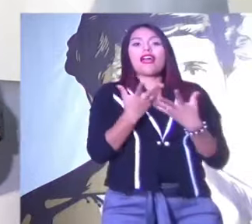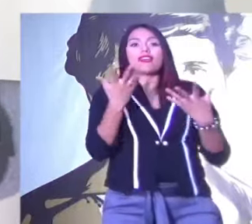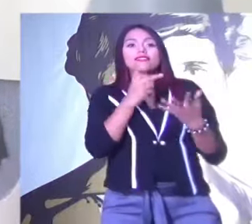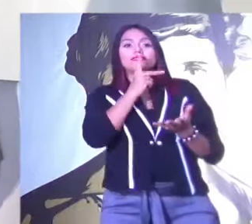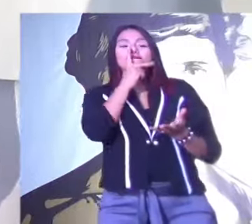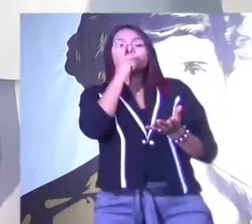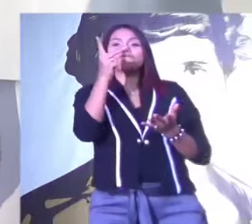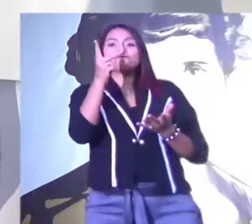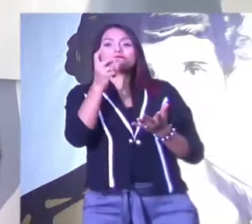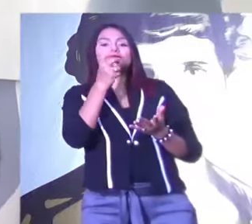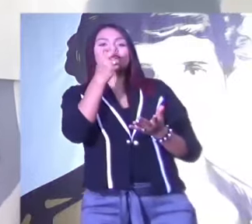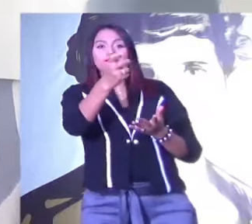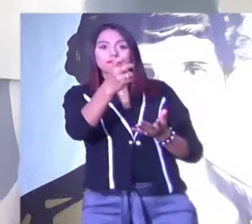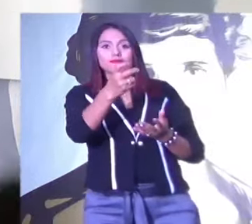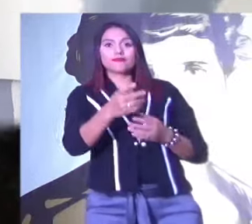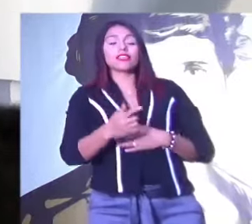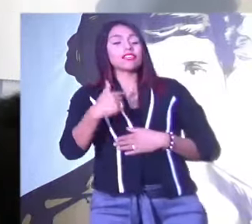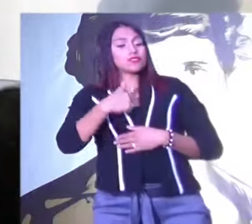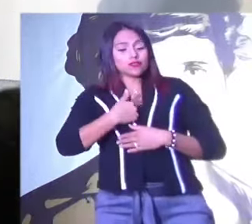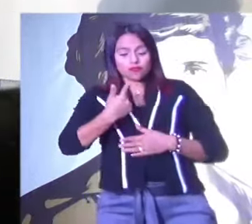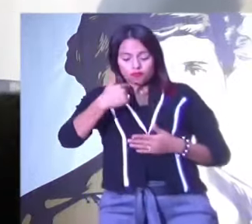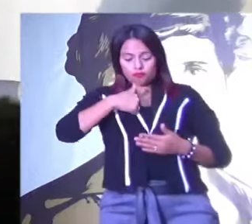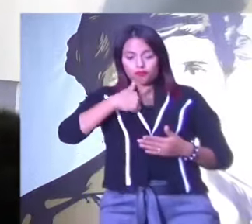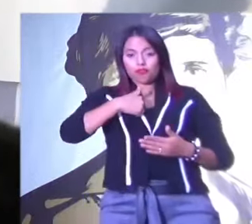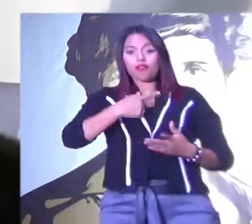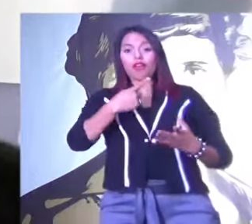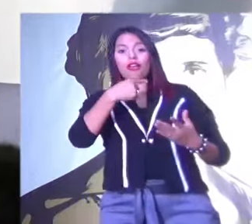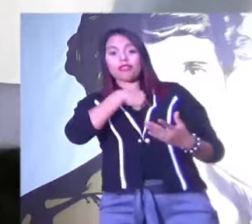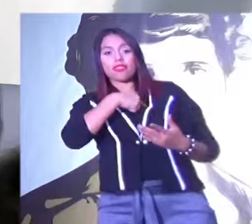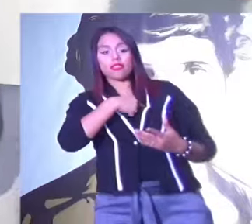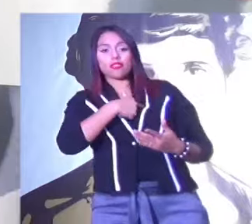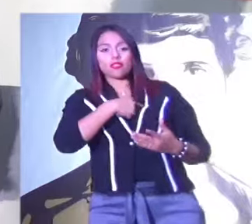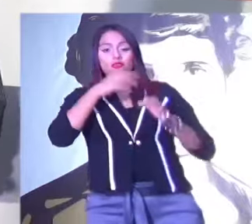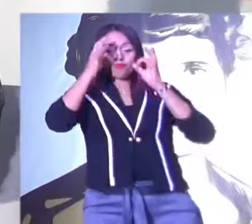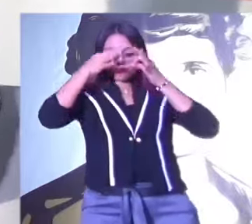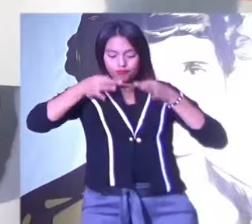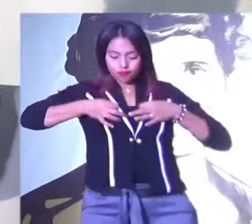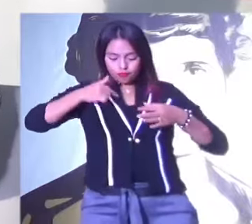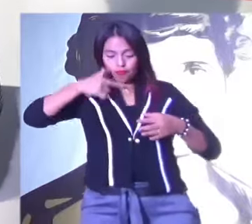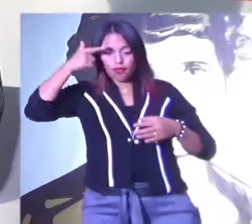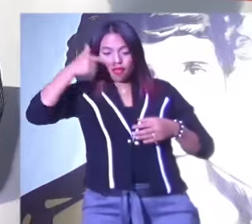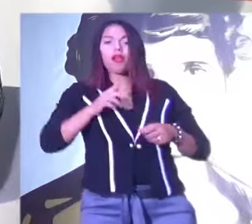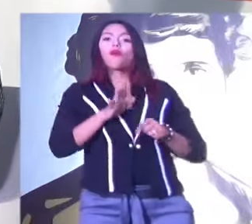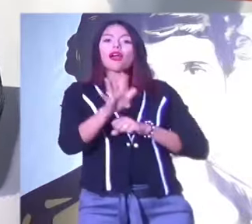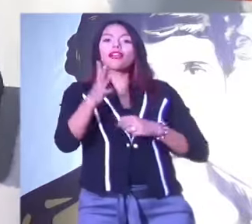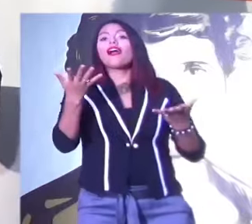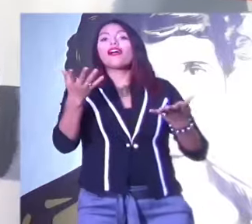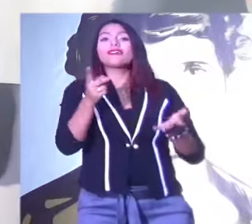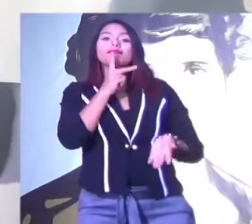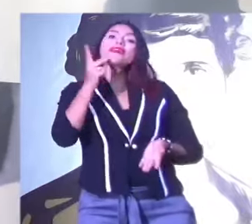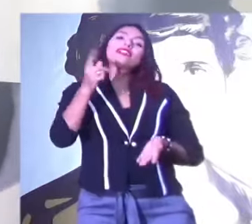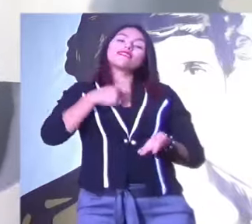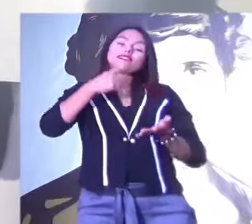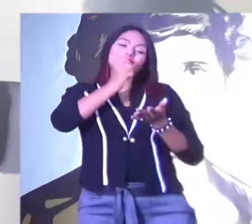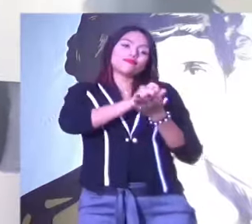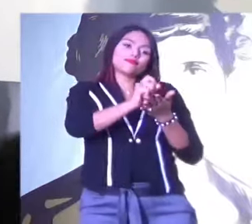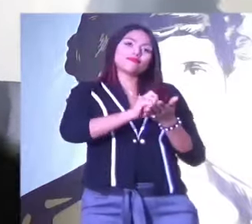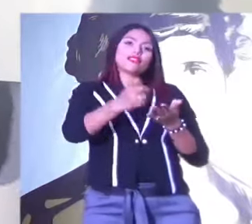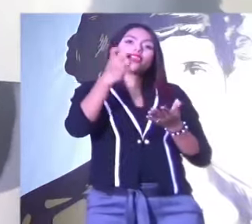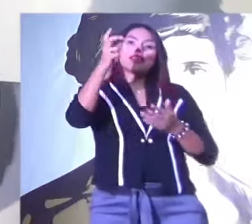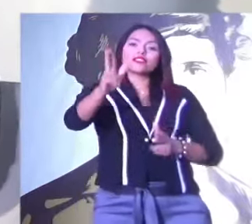cuenta, estoy justamente hecho de palabras. Y este libro pues es un homenaje a la literatura, a